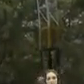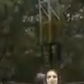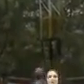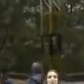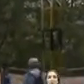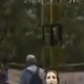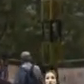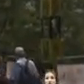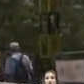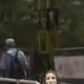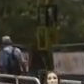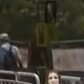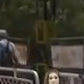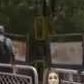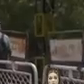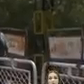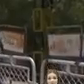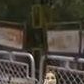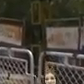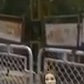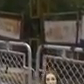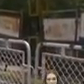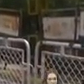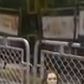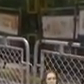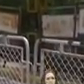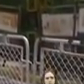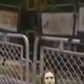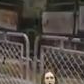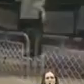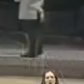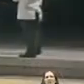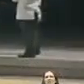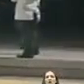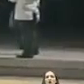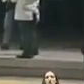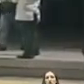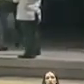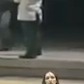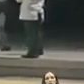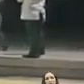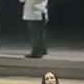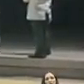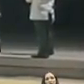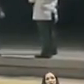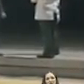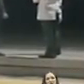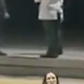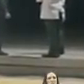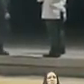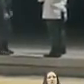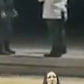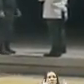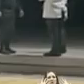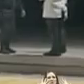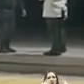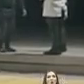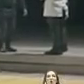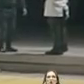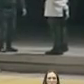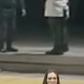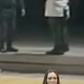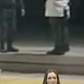metros del puente internacional Francisco de Paula Santander. En medio de este atentado, 2 menores de edad resultaron heridos producto de la onda